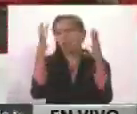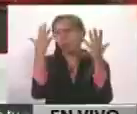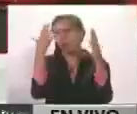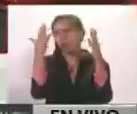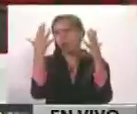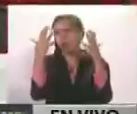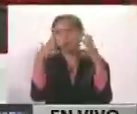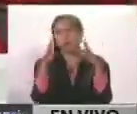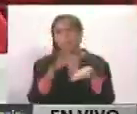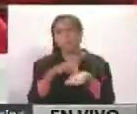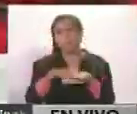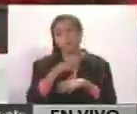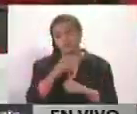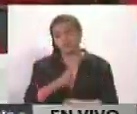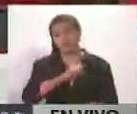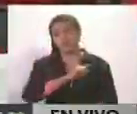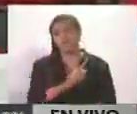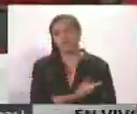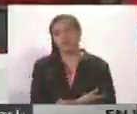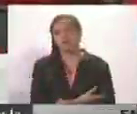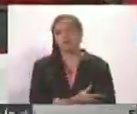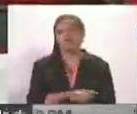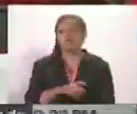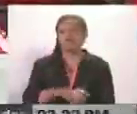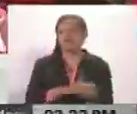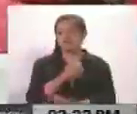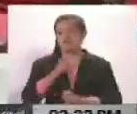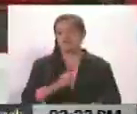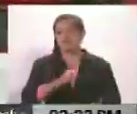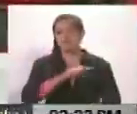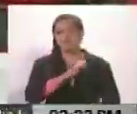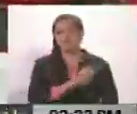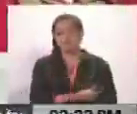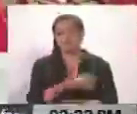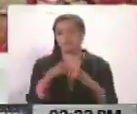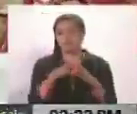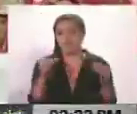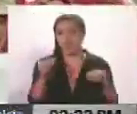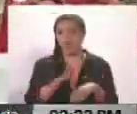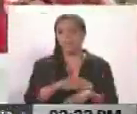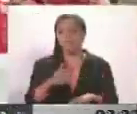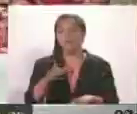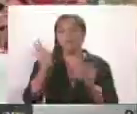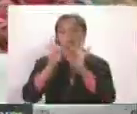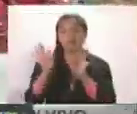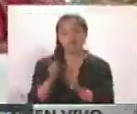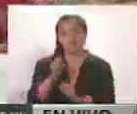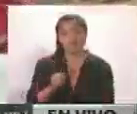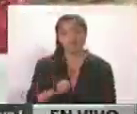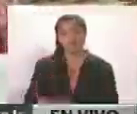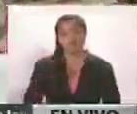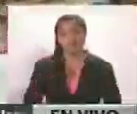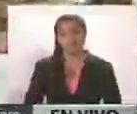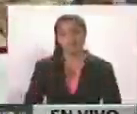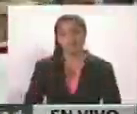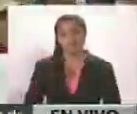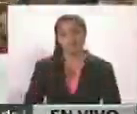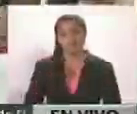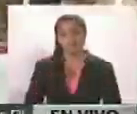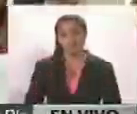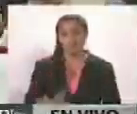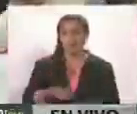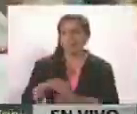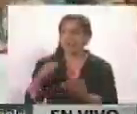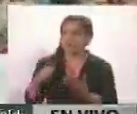su valentía, por su coraje, por su firmeza de ser fiel